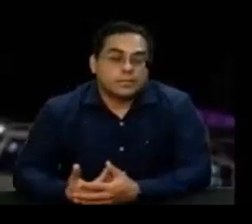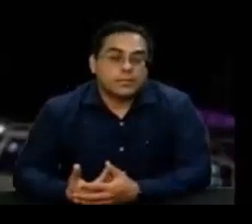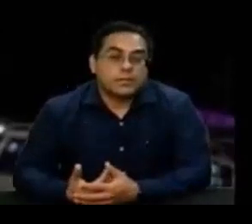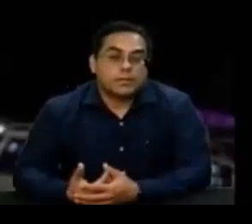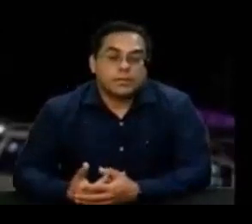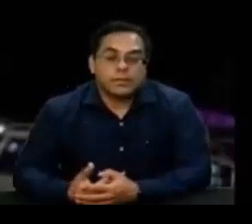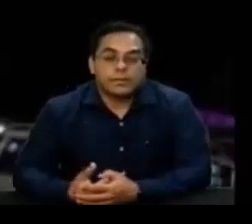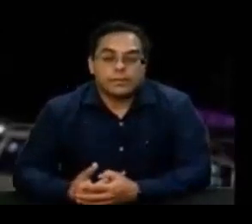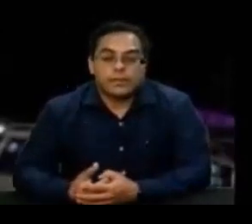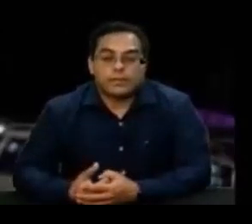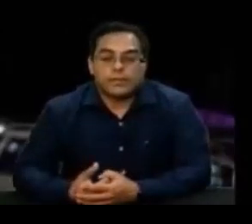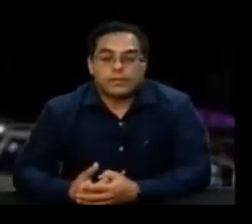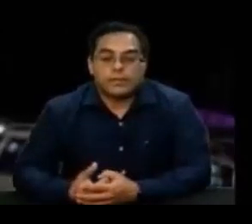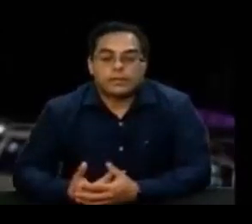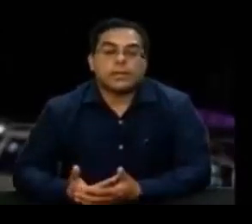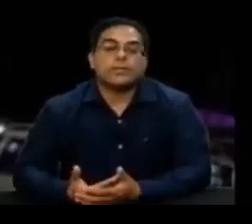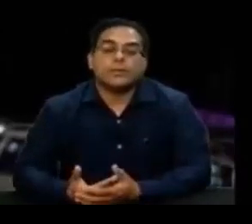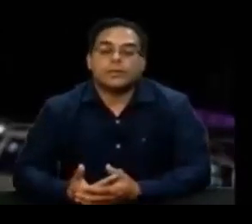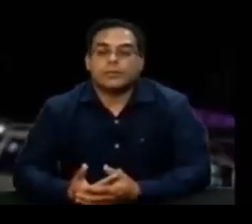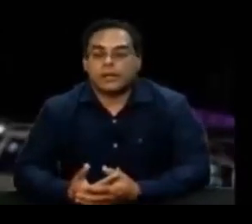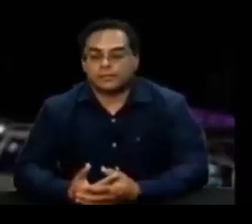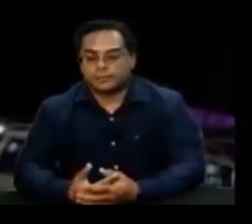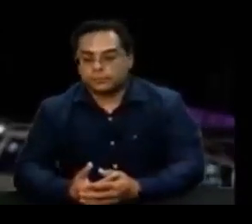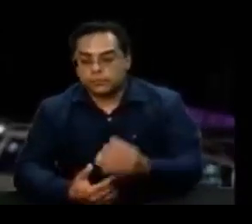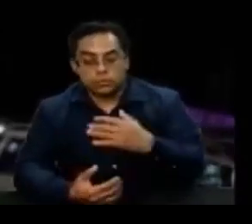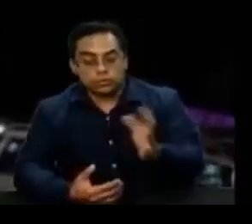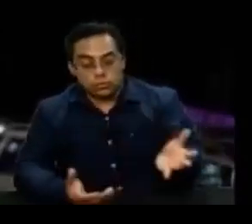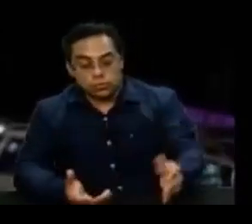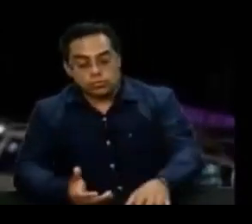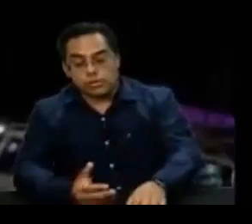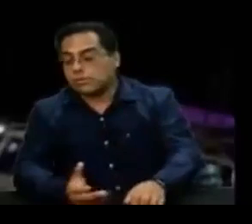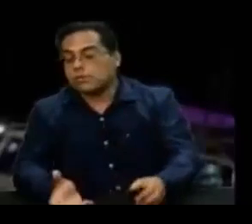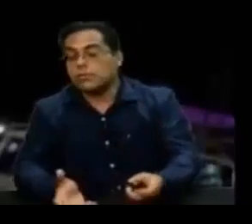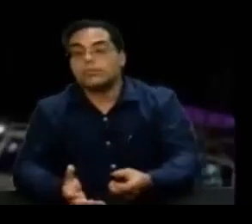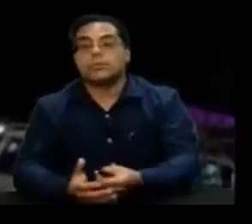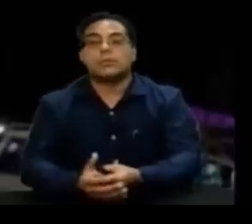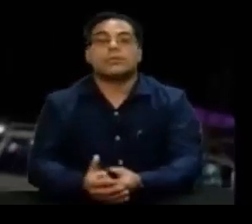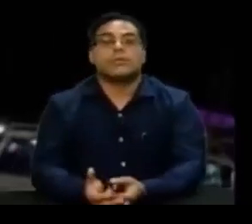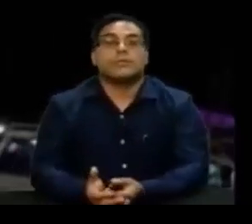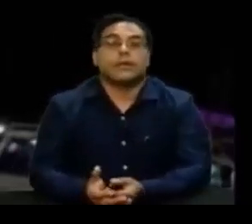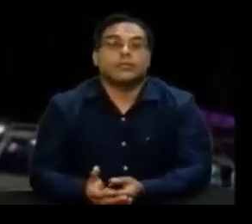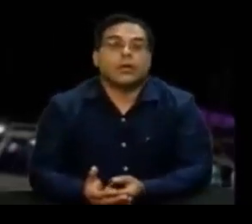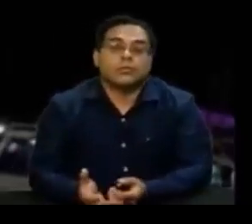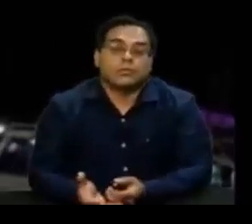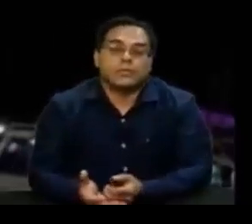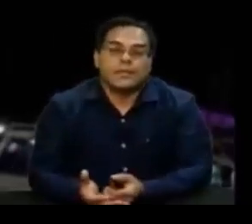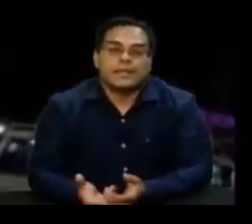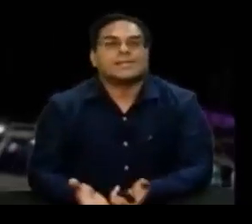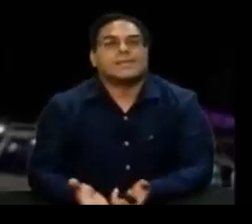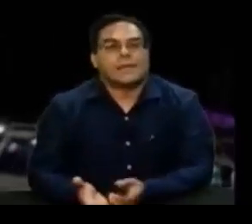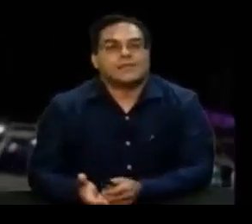mecanismos del trauma mandibular son muchos y nos dan muchos tipos de fractura o